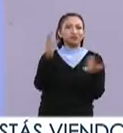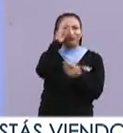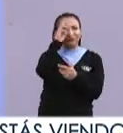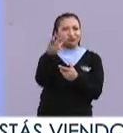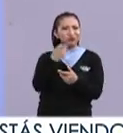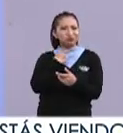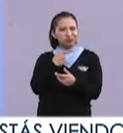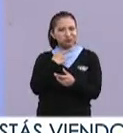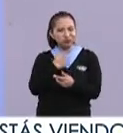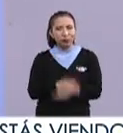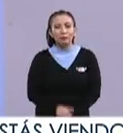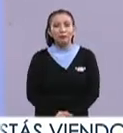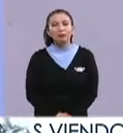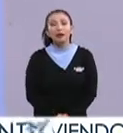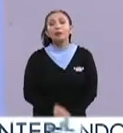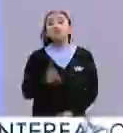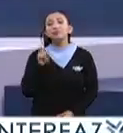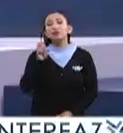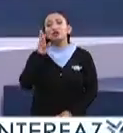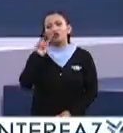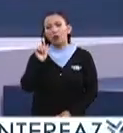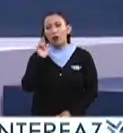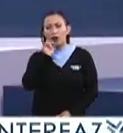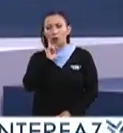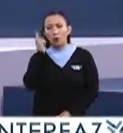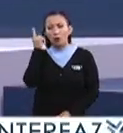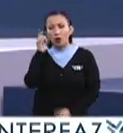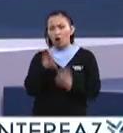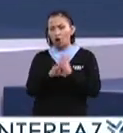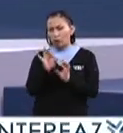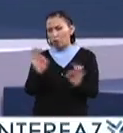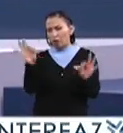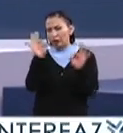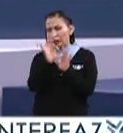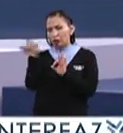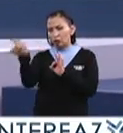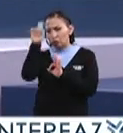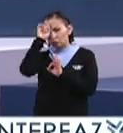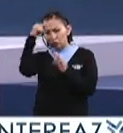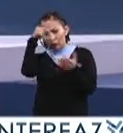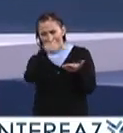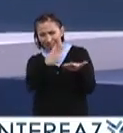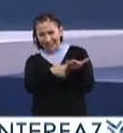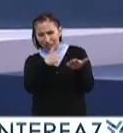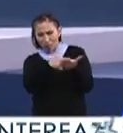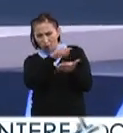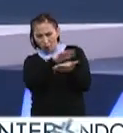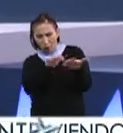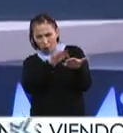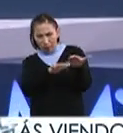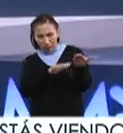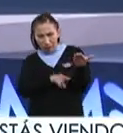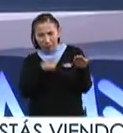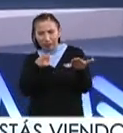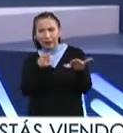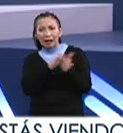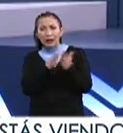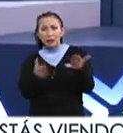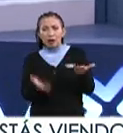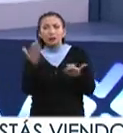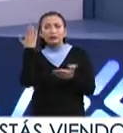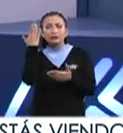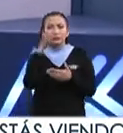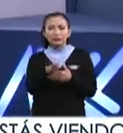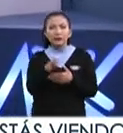política. Claro. Así es. Doctora, un punto muy relevante el que sugieres en tu texto, al menos en esta publicación,